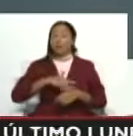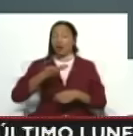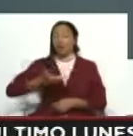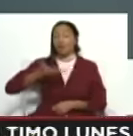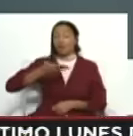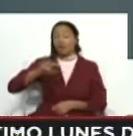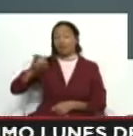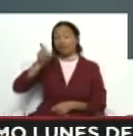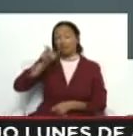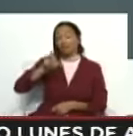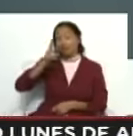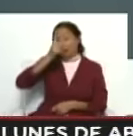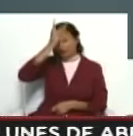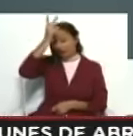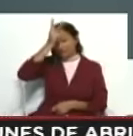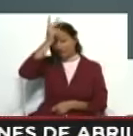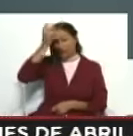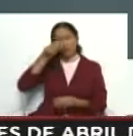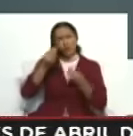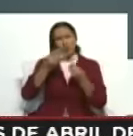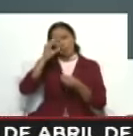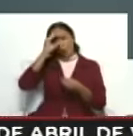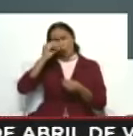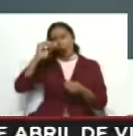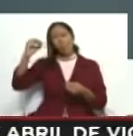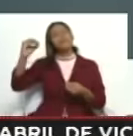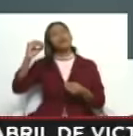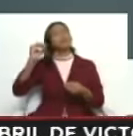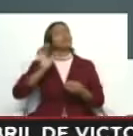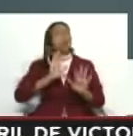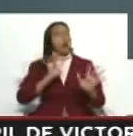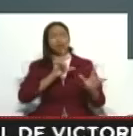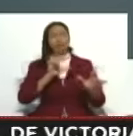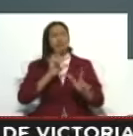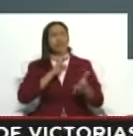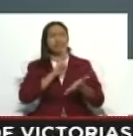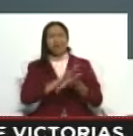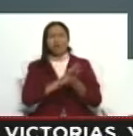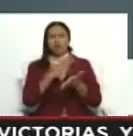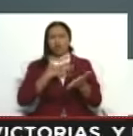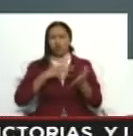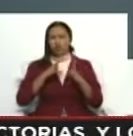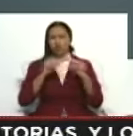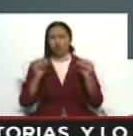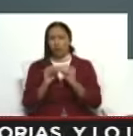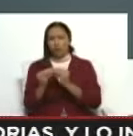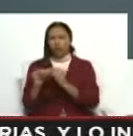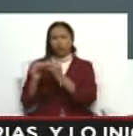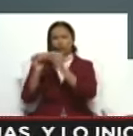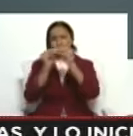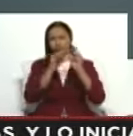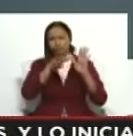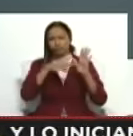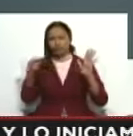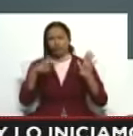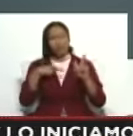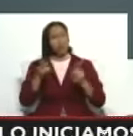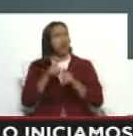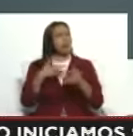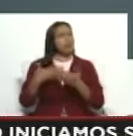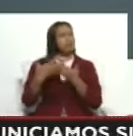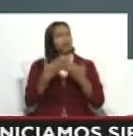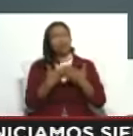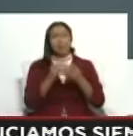ISAMI conociera su opinión, y él le decía, no, yo estoy haciendo ya todo el esquema, parezco un estudiante haciéndole el esquema